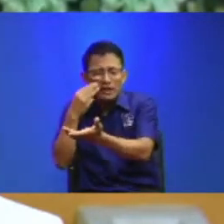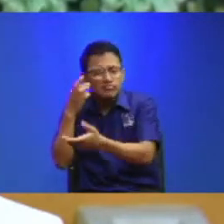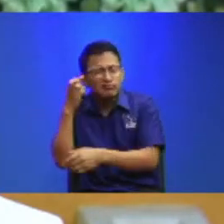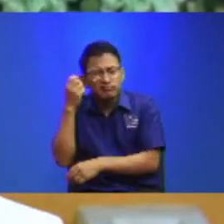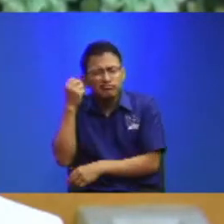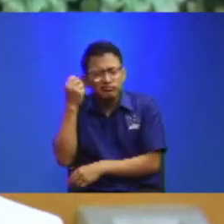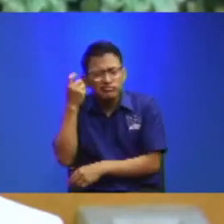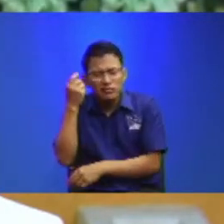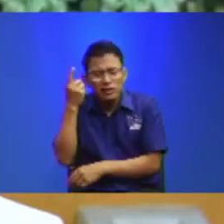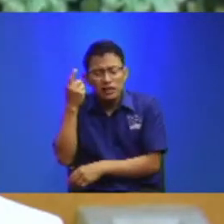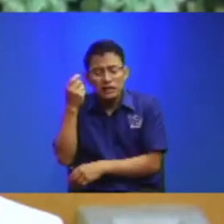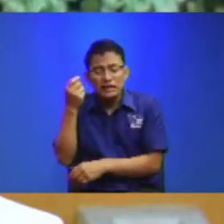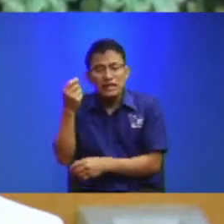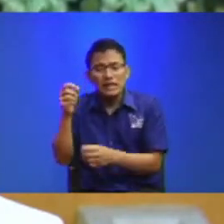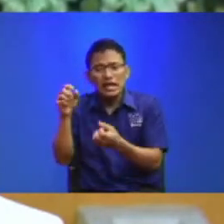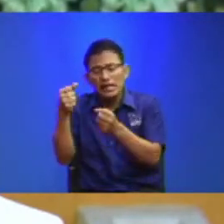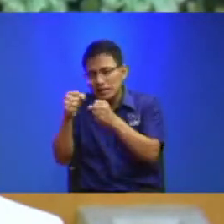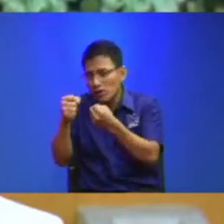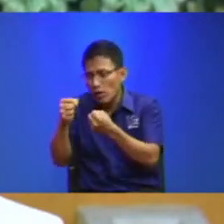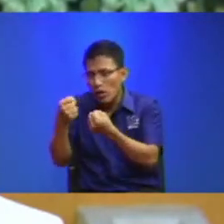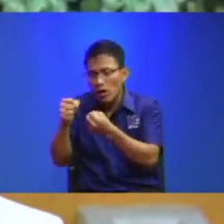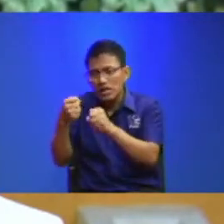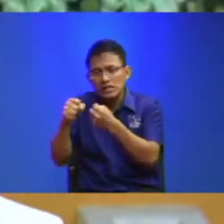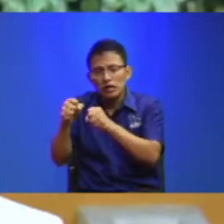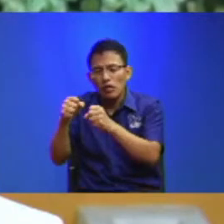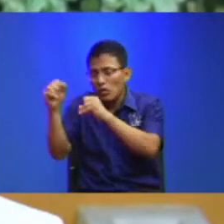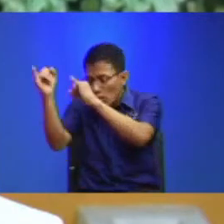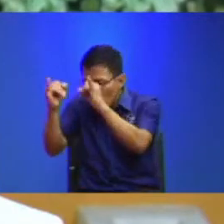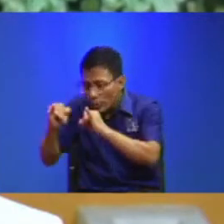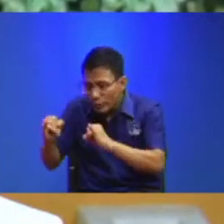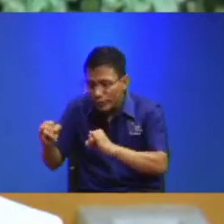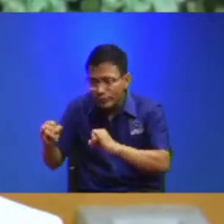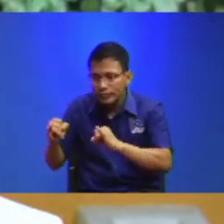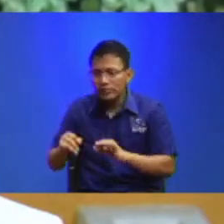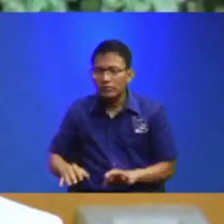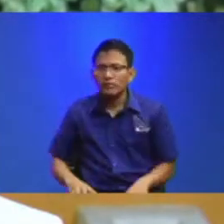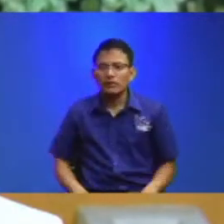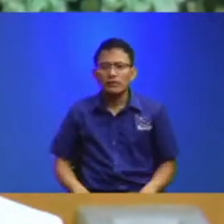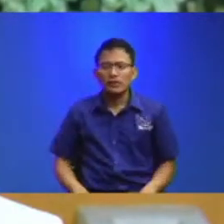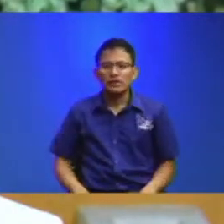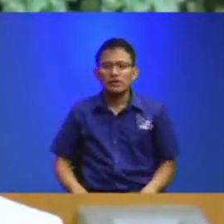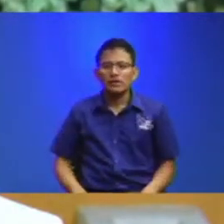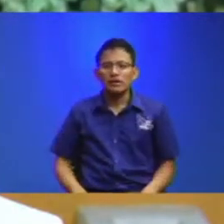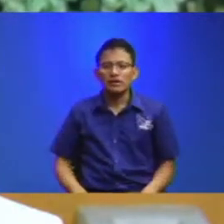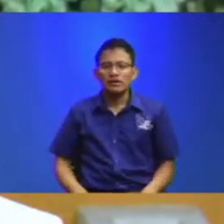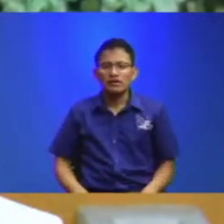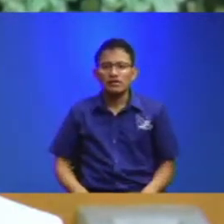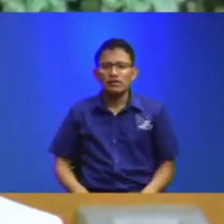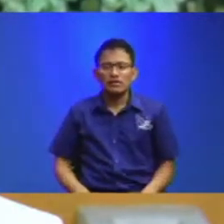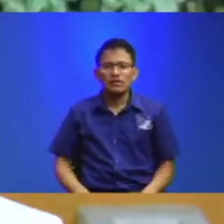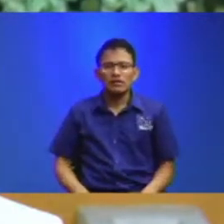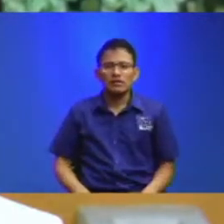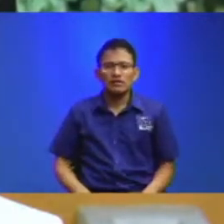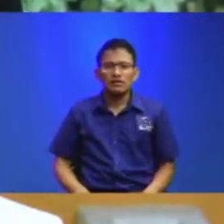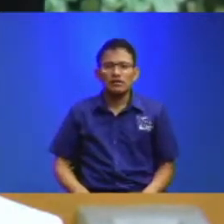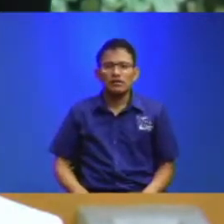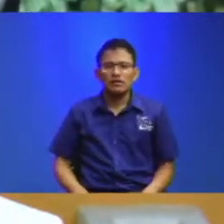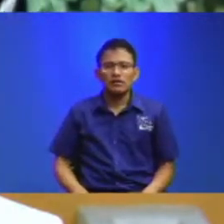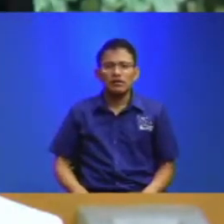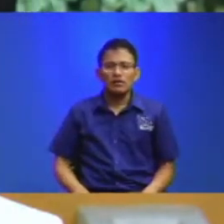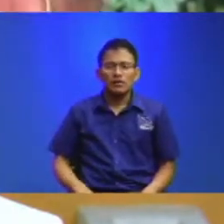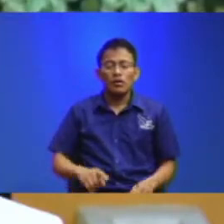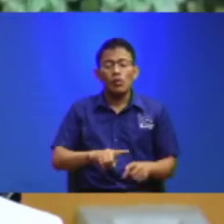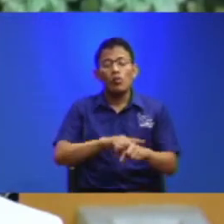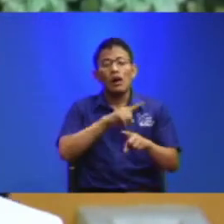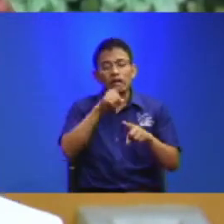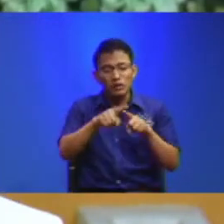plata la mamá de Micaías y tenía su terafín. Entonces esto quiere decir, obviamente, cuando hablamos de oro y